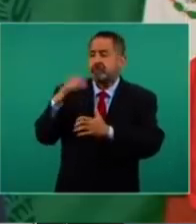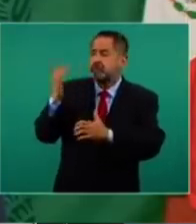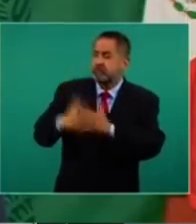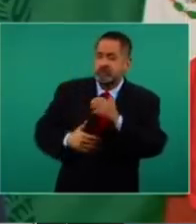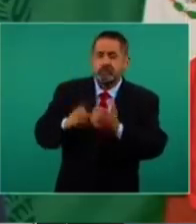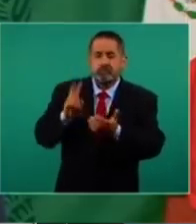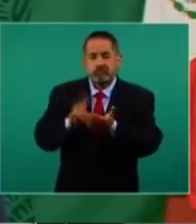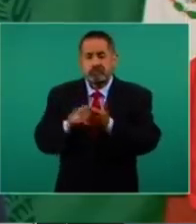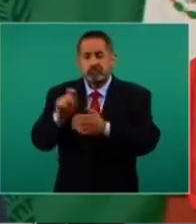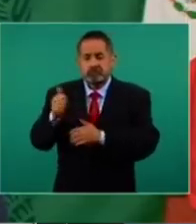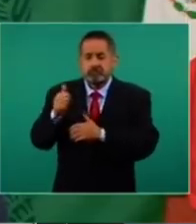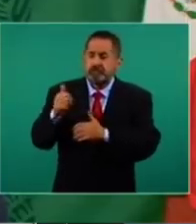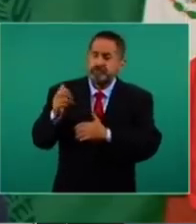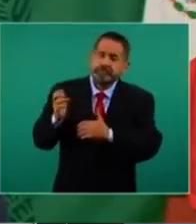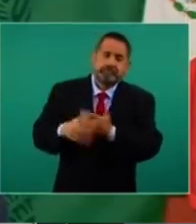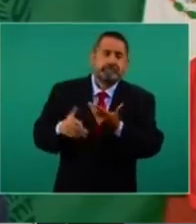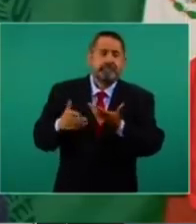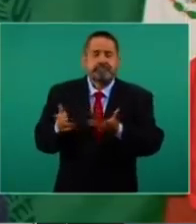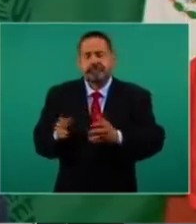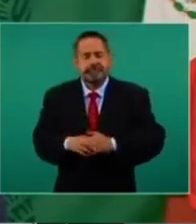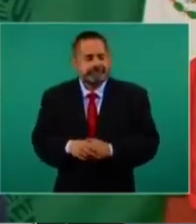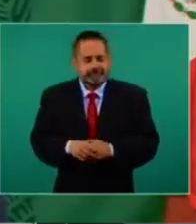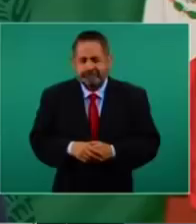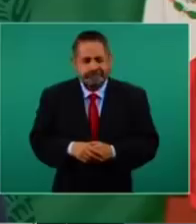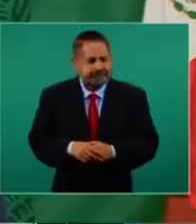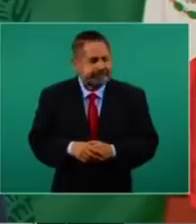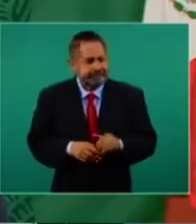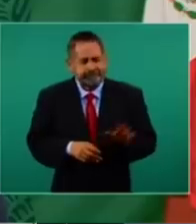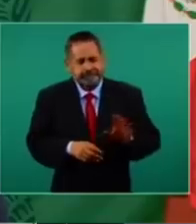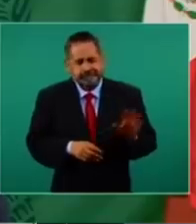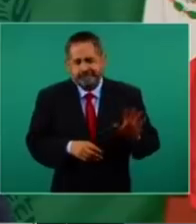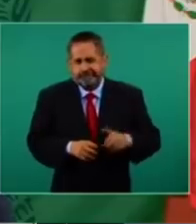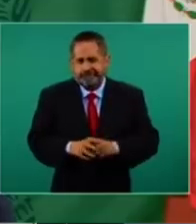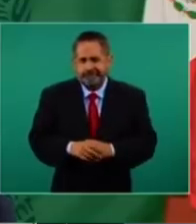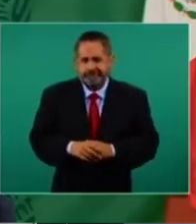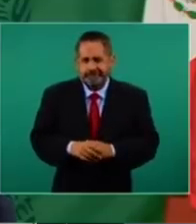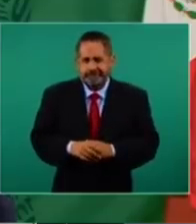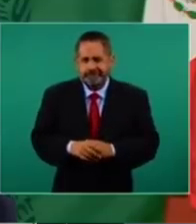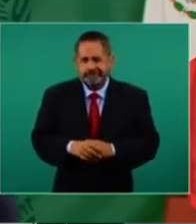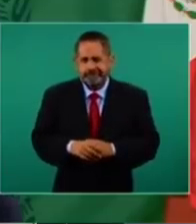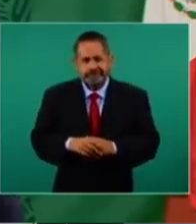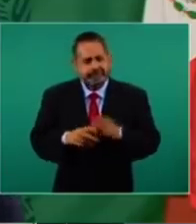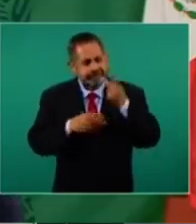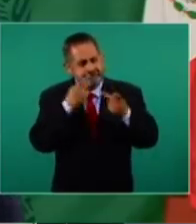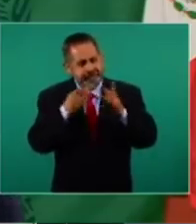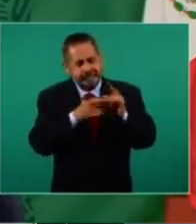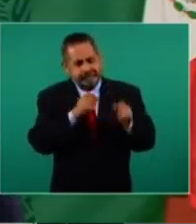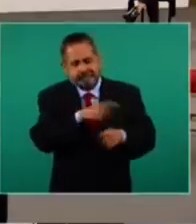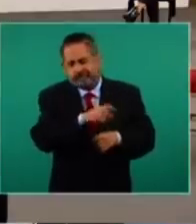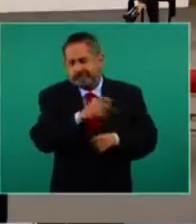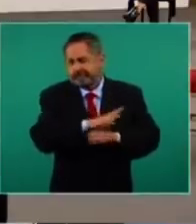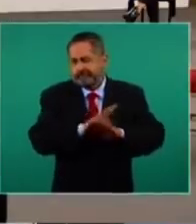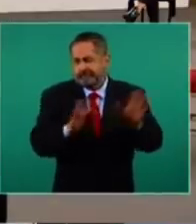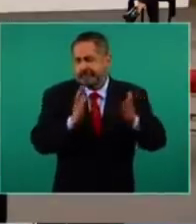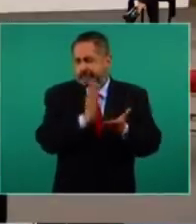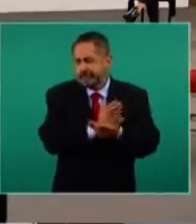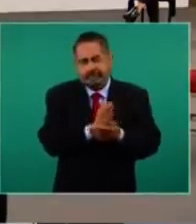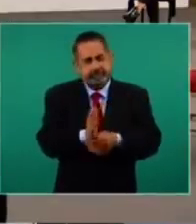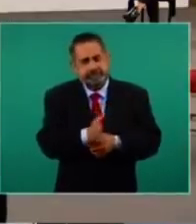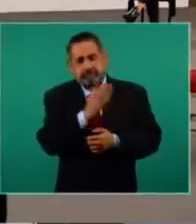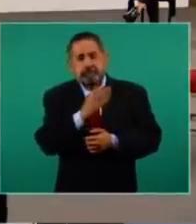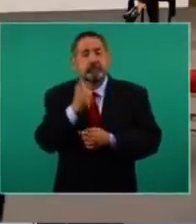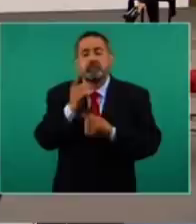2026. Ya no vamos a seguir hablando de eso. lo